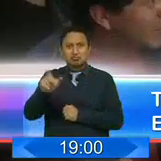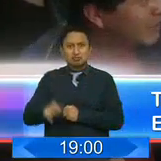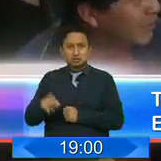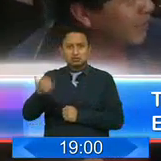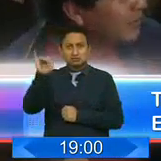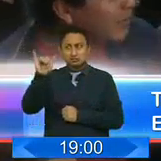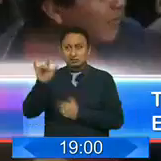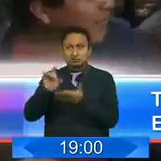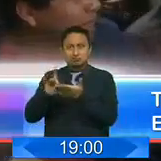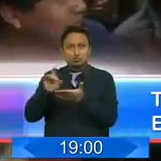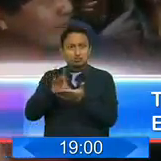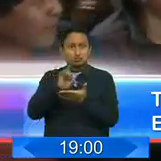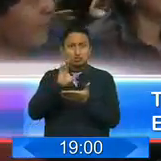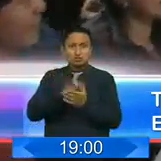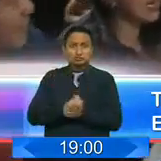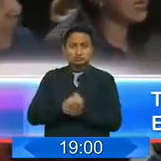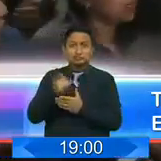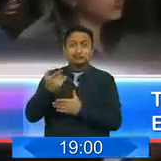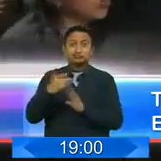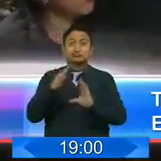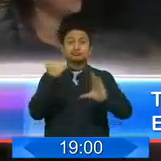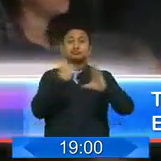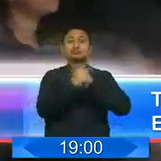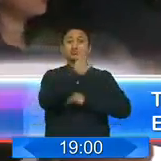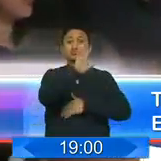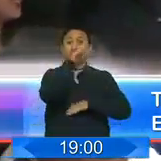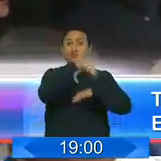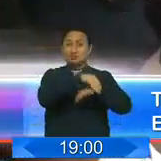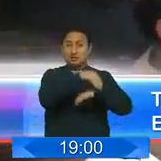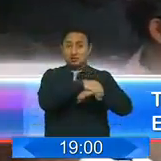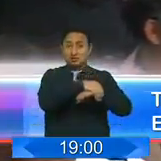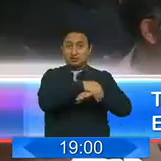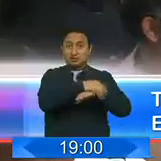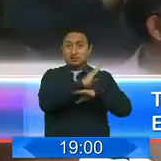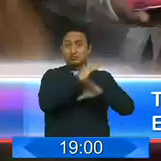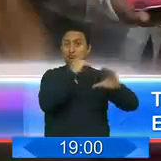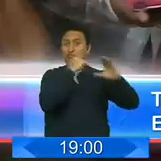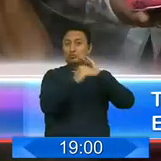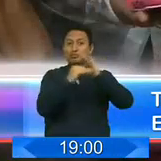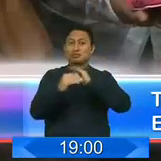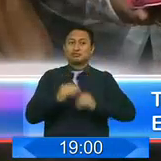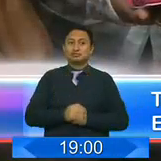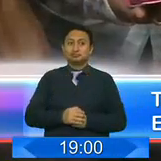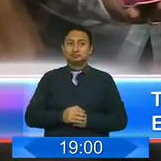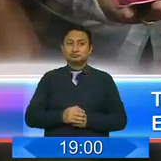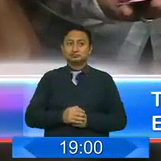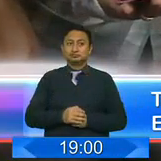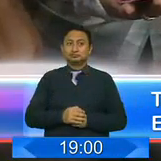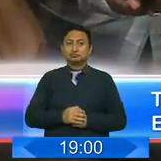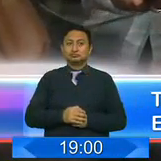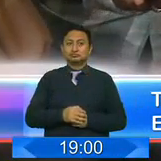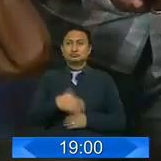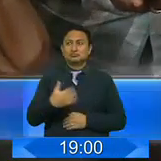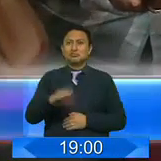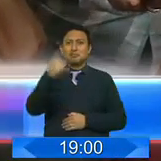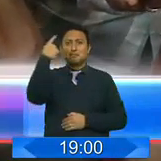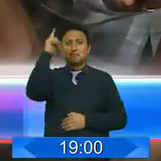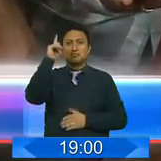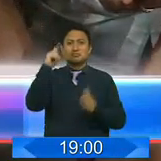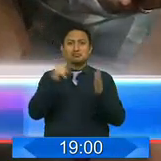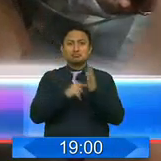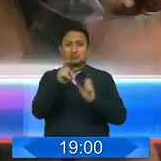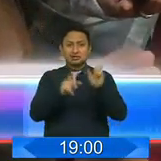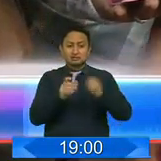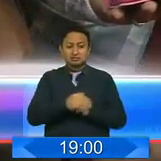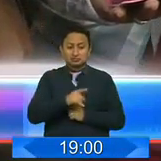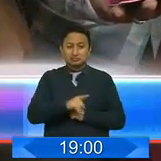fin de semana. Las notificaciones llegaron pasadas las 5 de la tarde del viernes anterior. Al despedir miles de trabajadores, al no haber